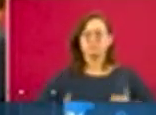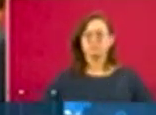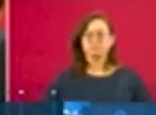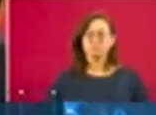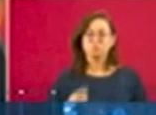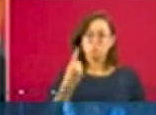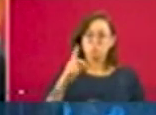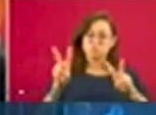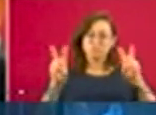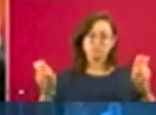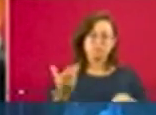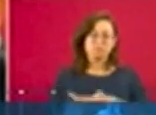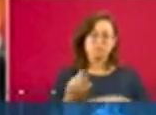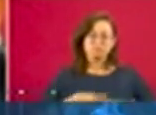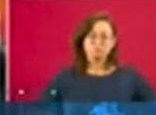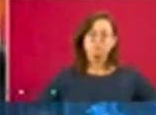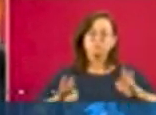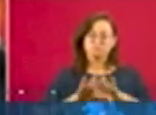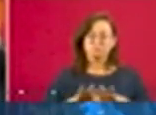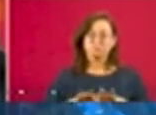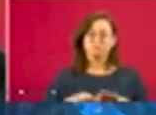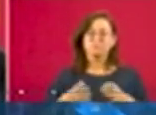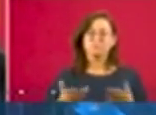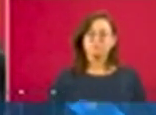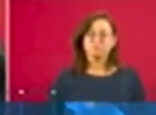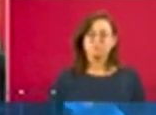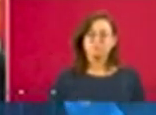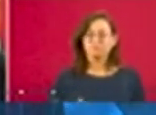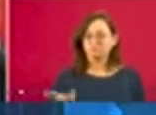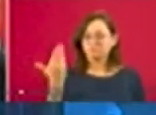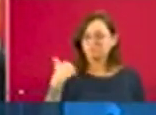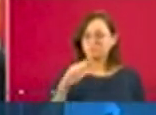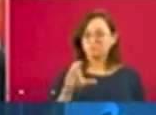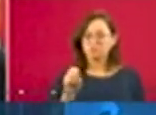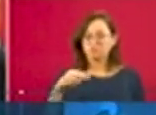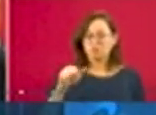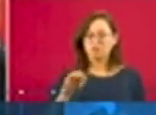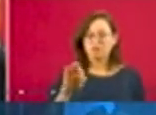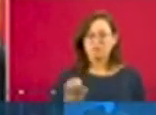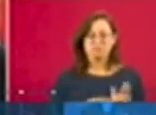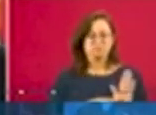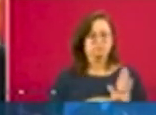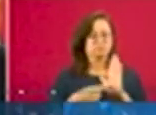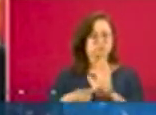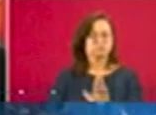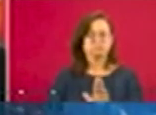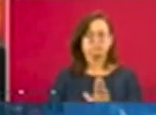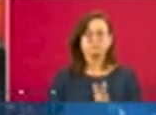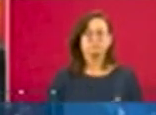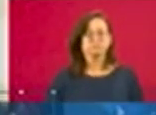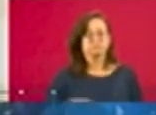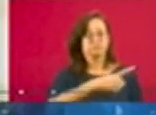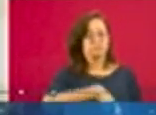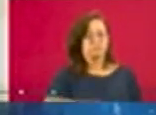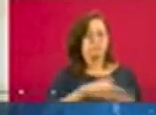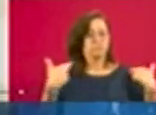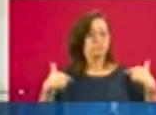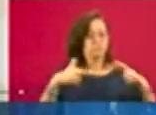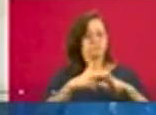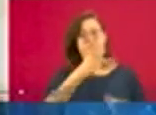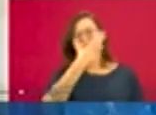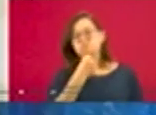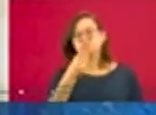es Campeche. Sí. Vamos a suponer que en 15 días se pone en verde, ¿no? Y